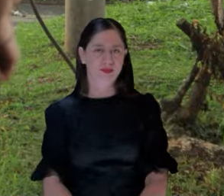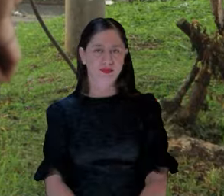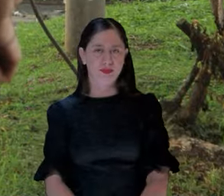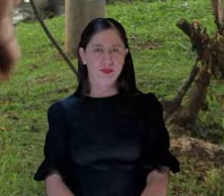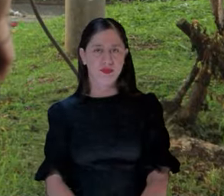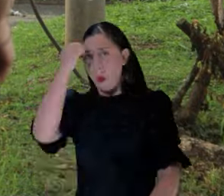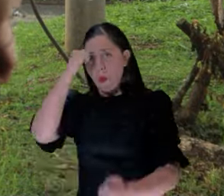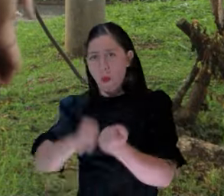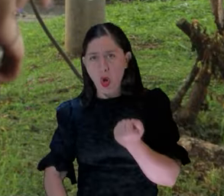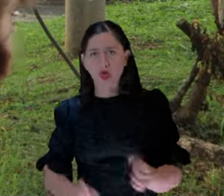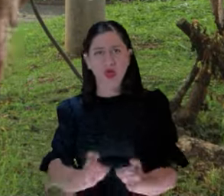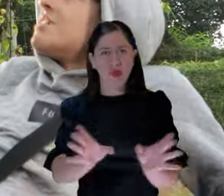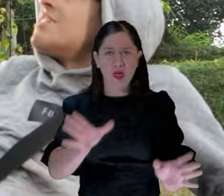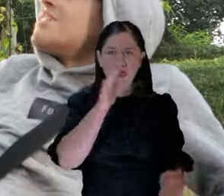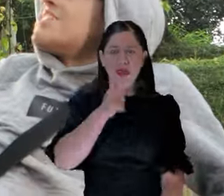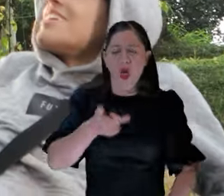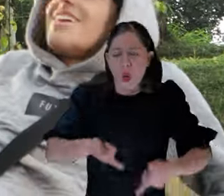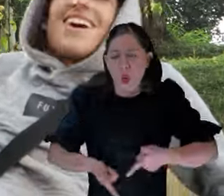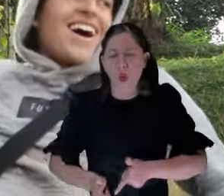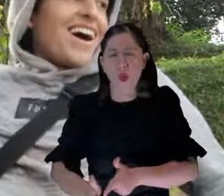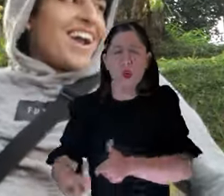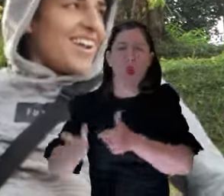suerte. Ay, bruto y sin suerte.